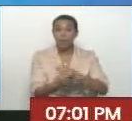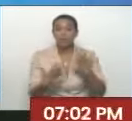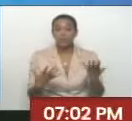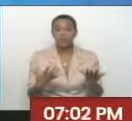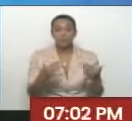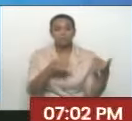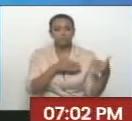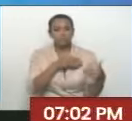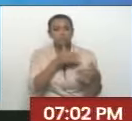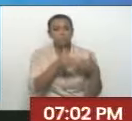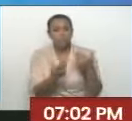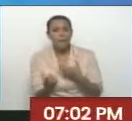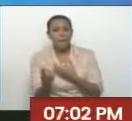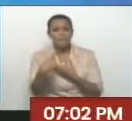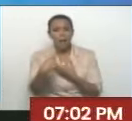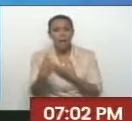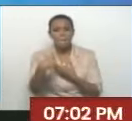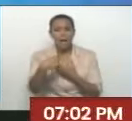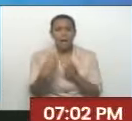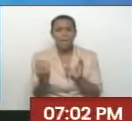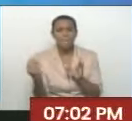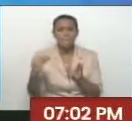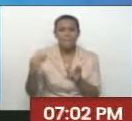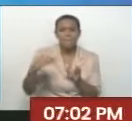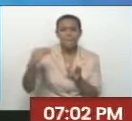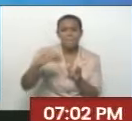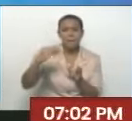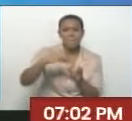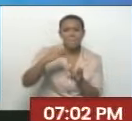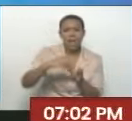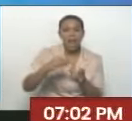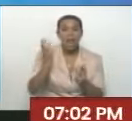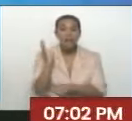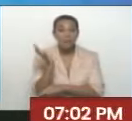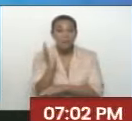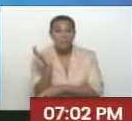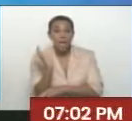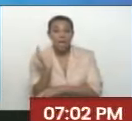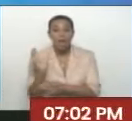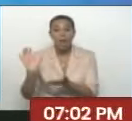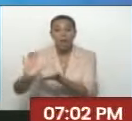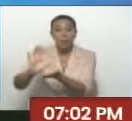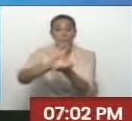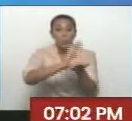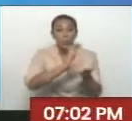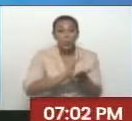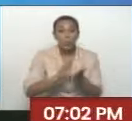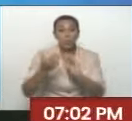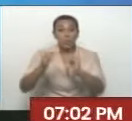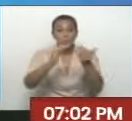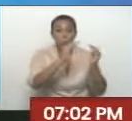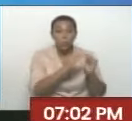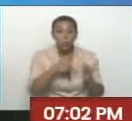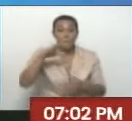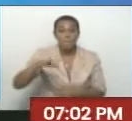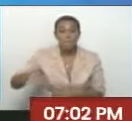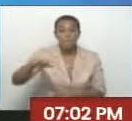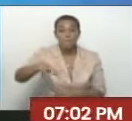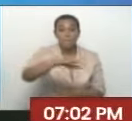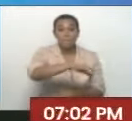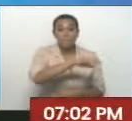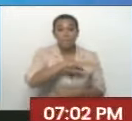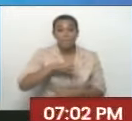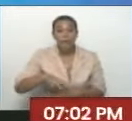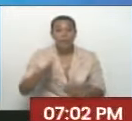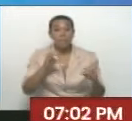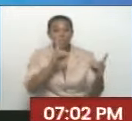ido increciendo las asambleas sectoriales, territoriales, en